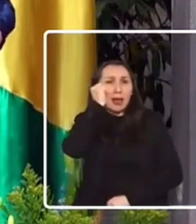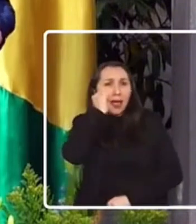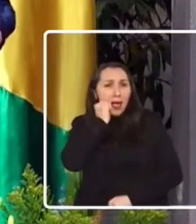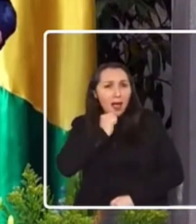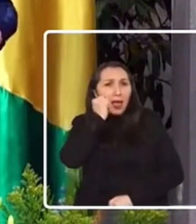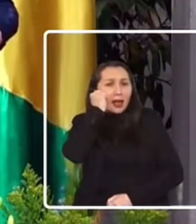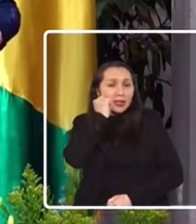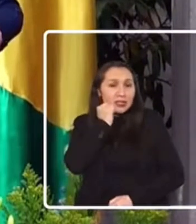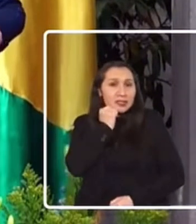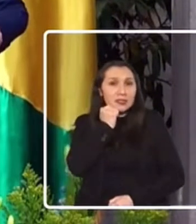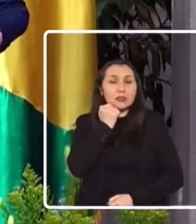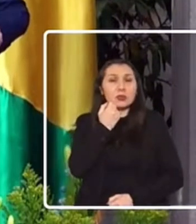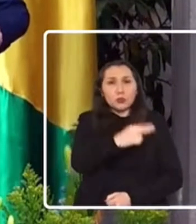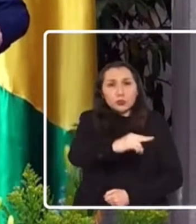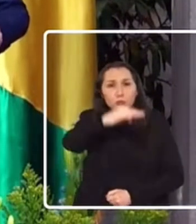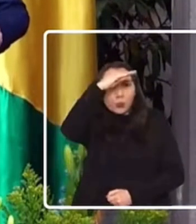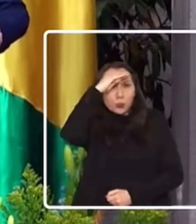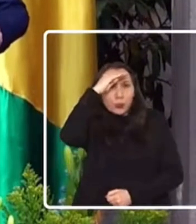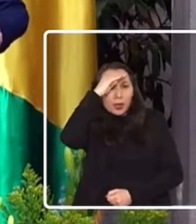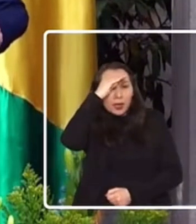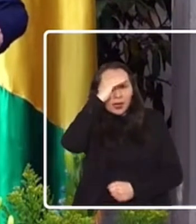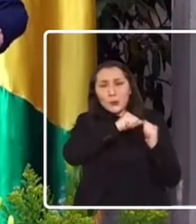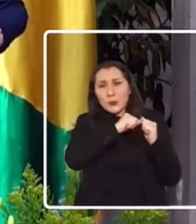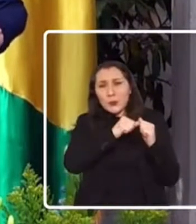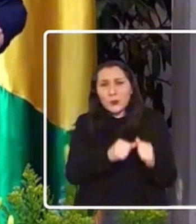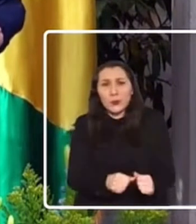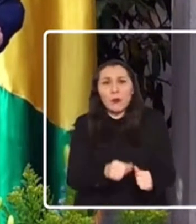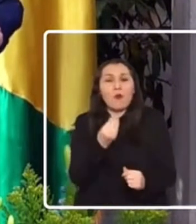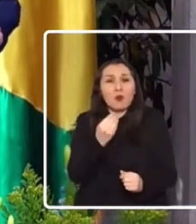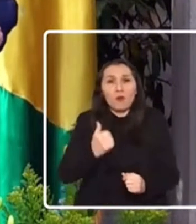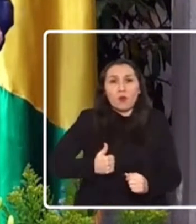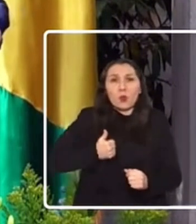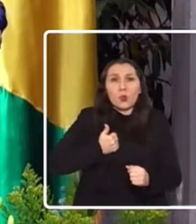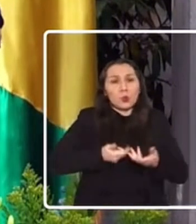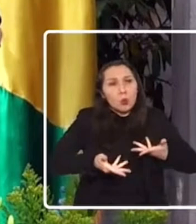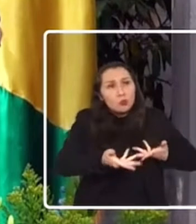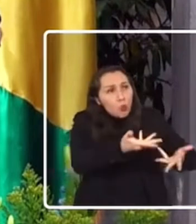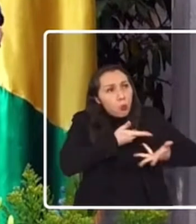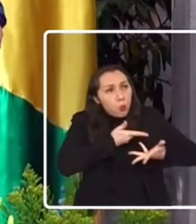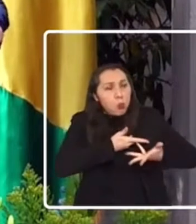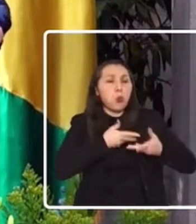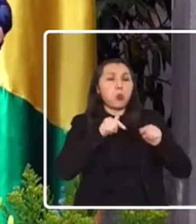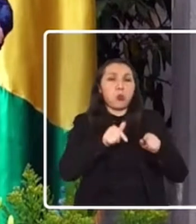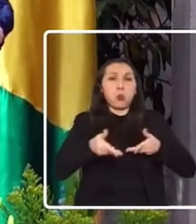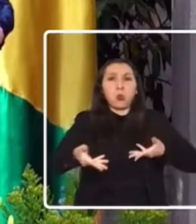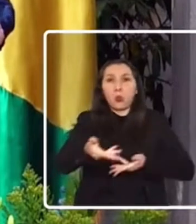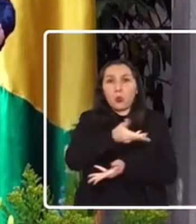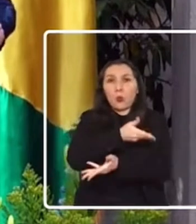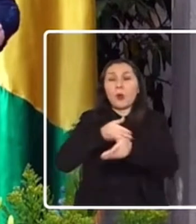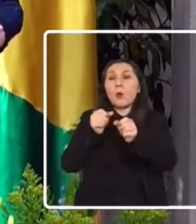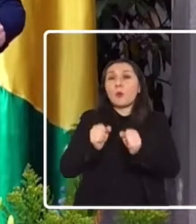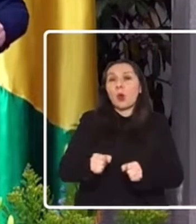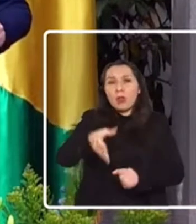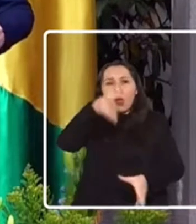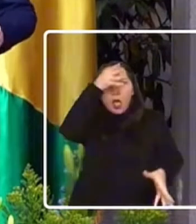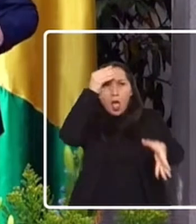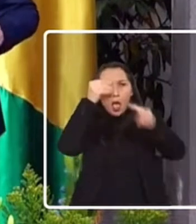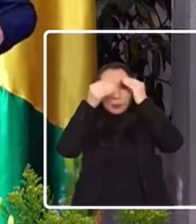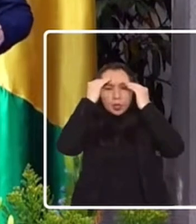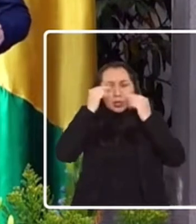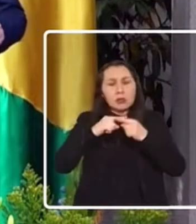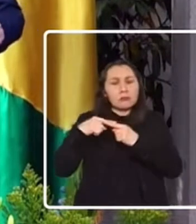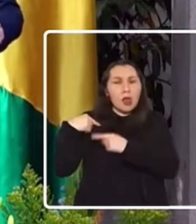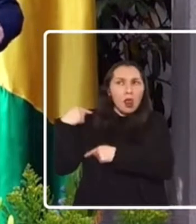cariño, tu experiencia, tu trayectoria y la voluntad de compartirla para poder aprender y tomar una